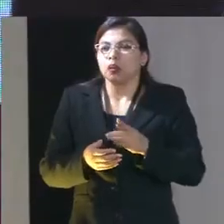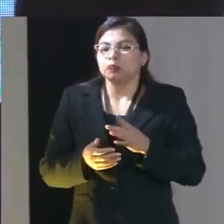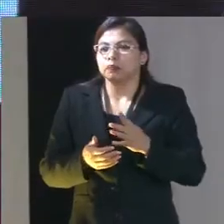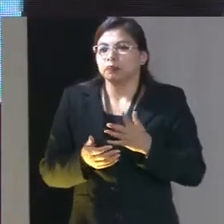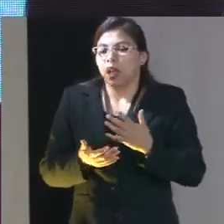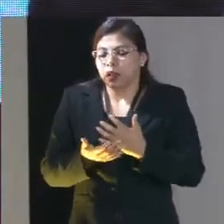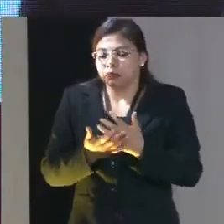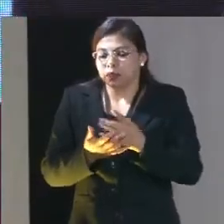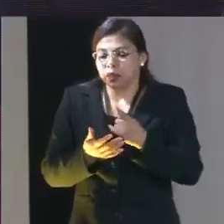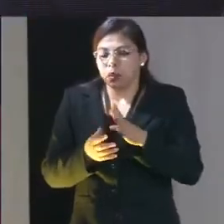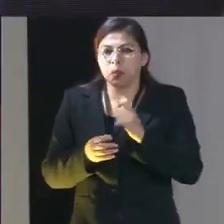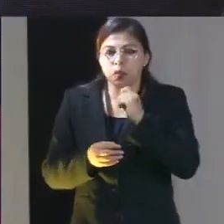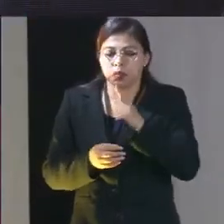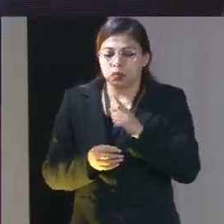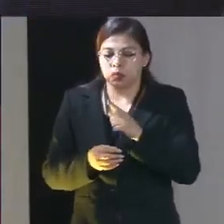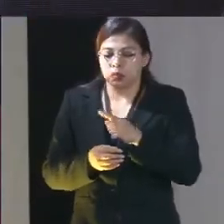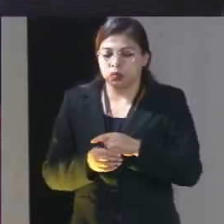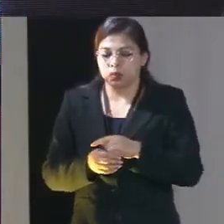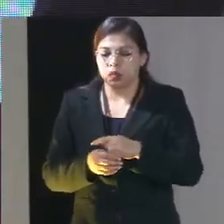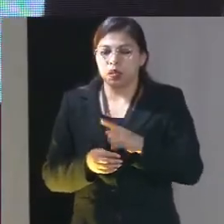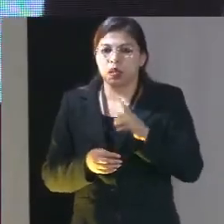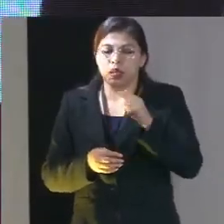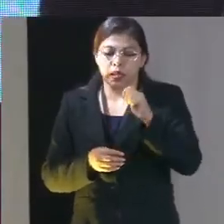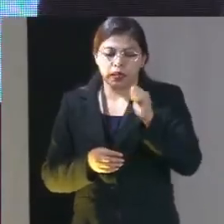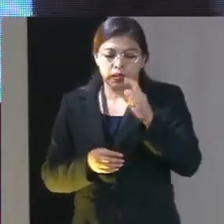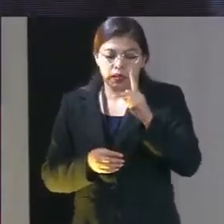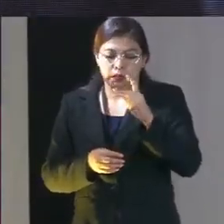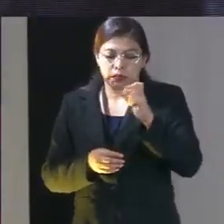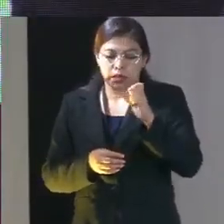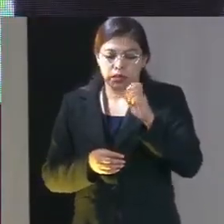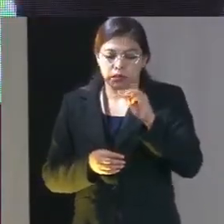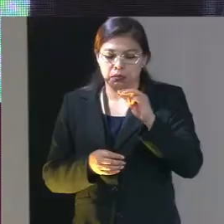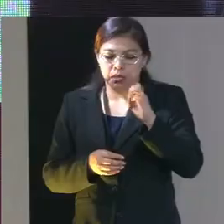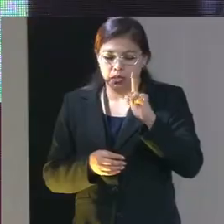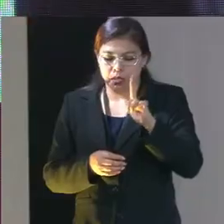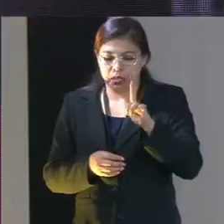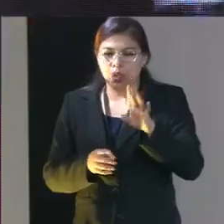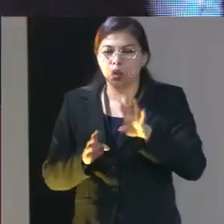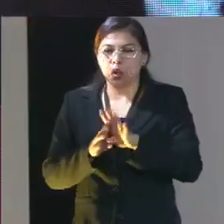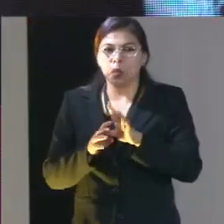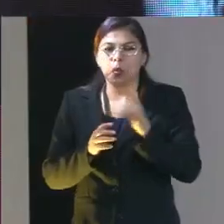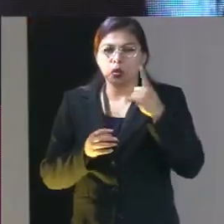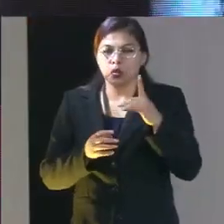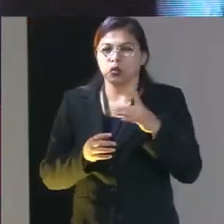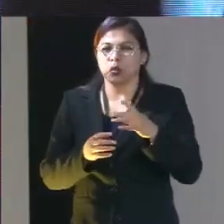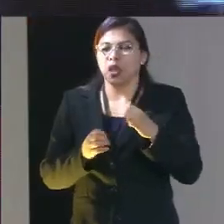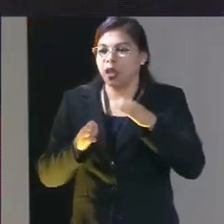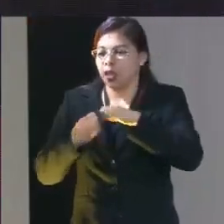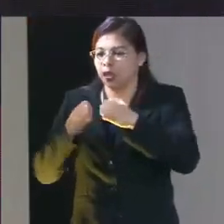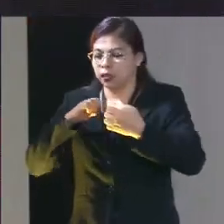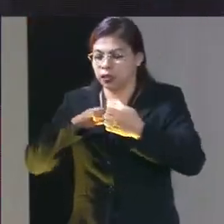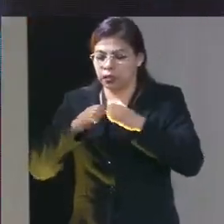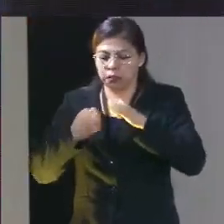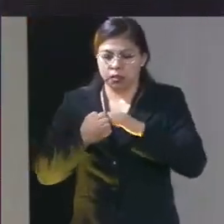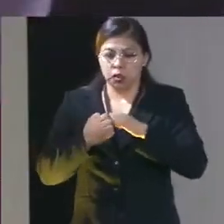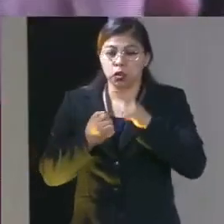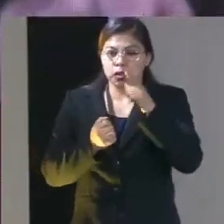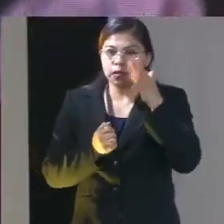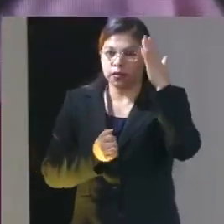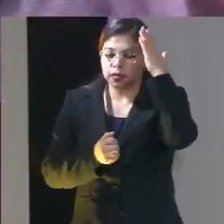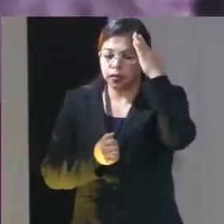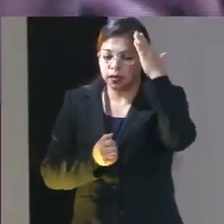los altepeme, plural de altepetl, rivales, enemigos de México y Tenochtitlan, los que